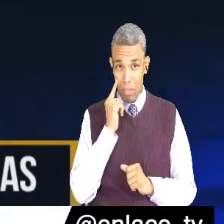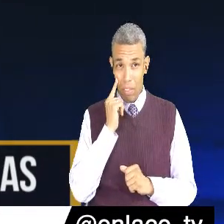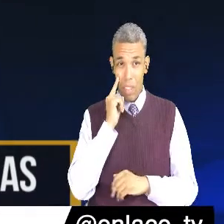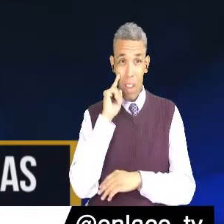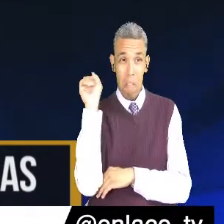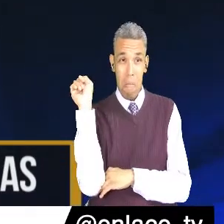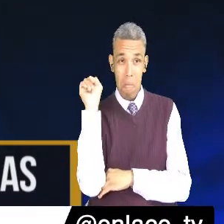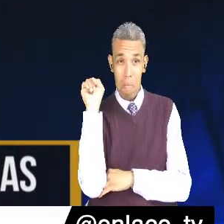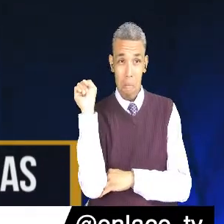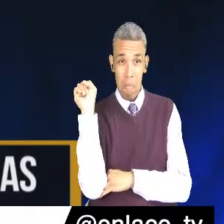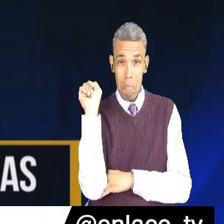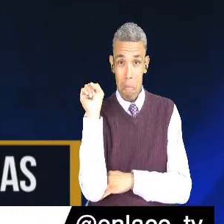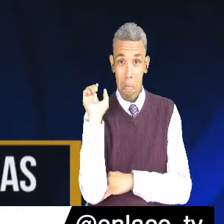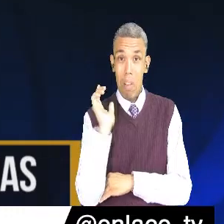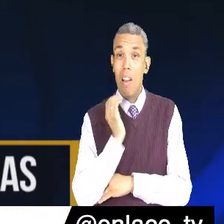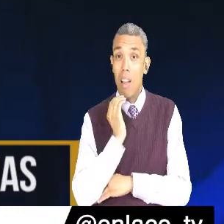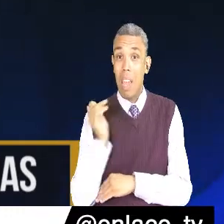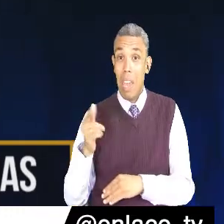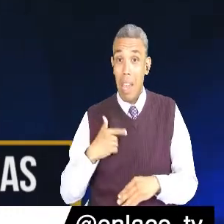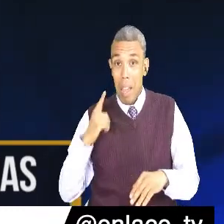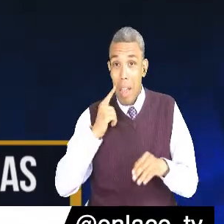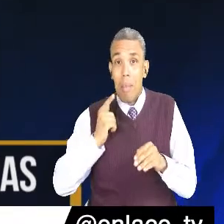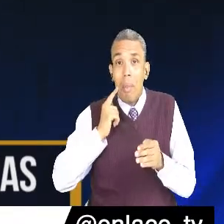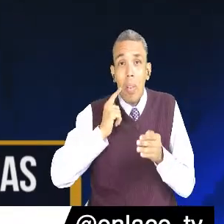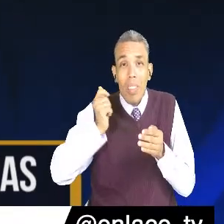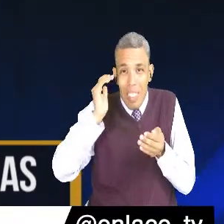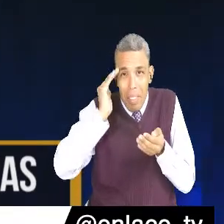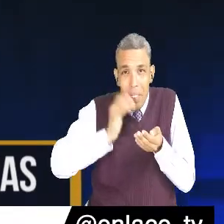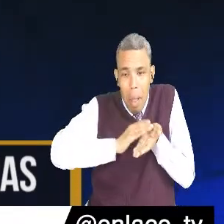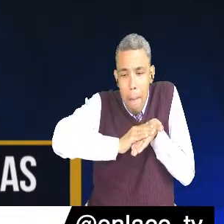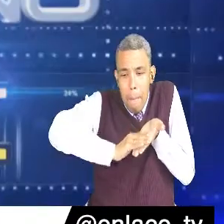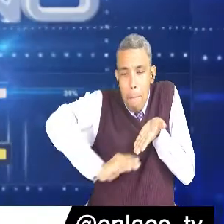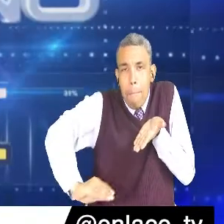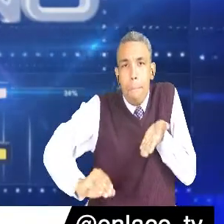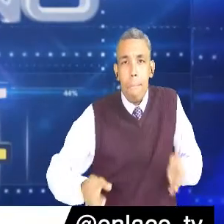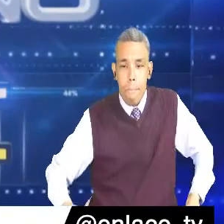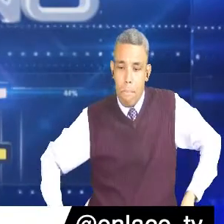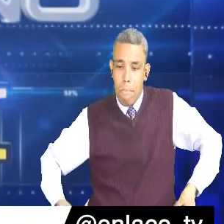obstruye espacios para el tránsito de personas en condición de discapacidad.